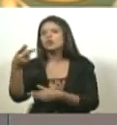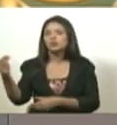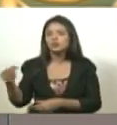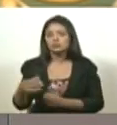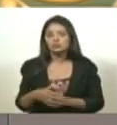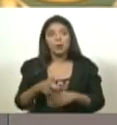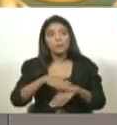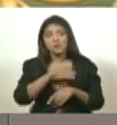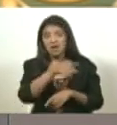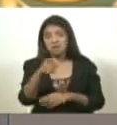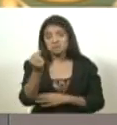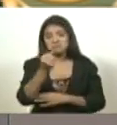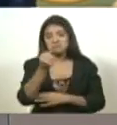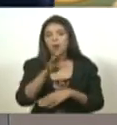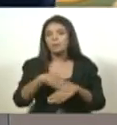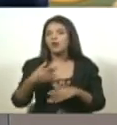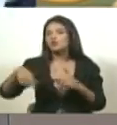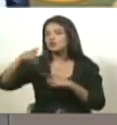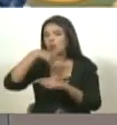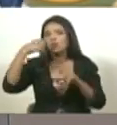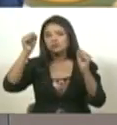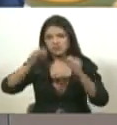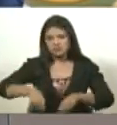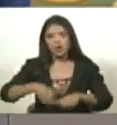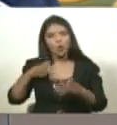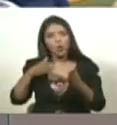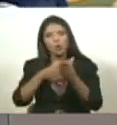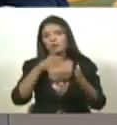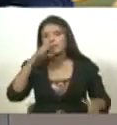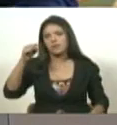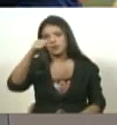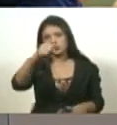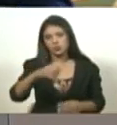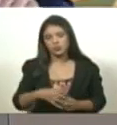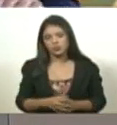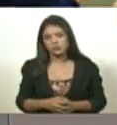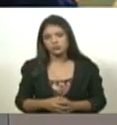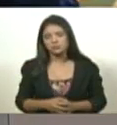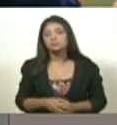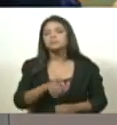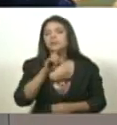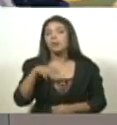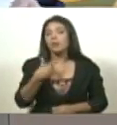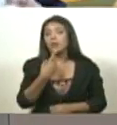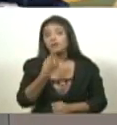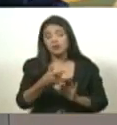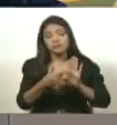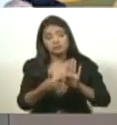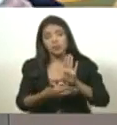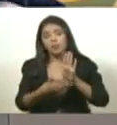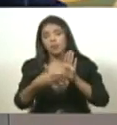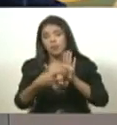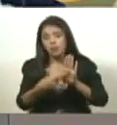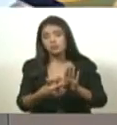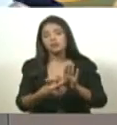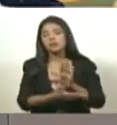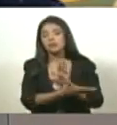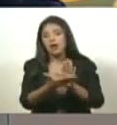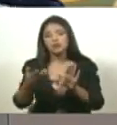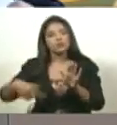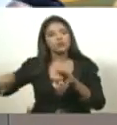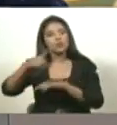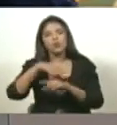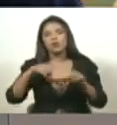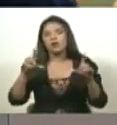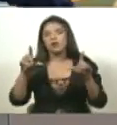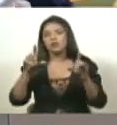importa. Ya sacaron que todos votaron sí contra Maduro. Igual le puedo seguir mostrando otros medios de